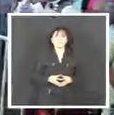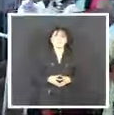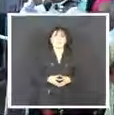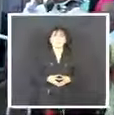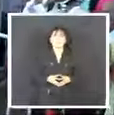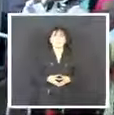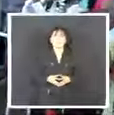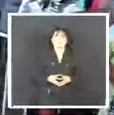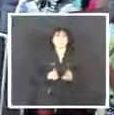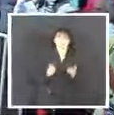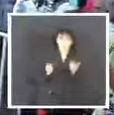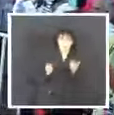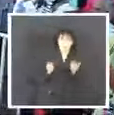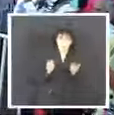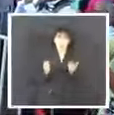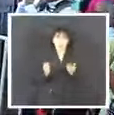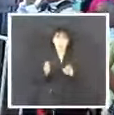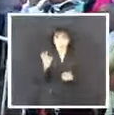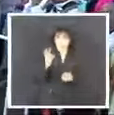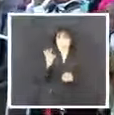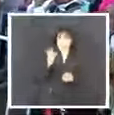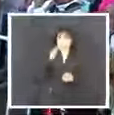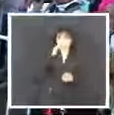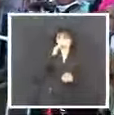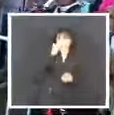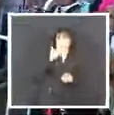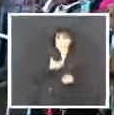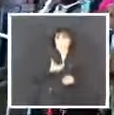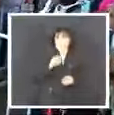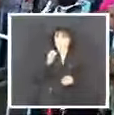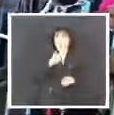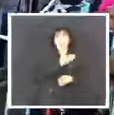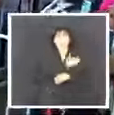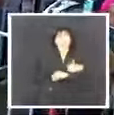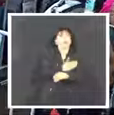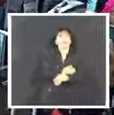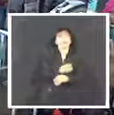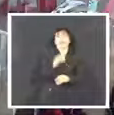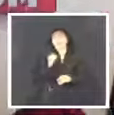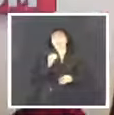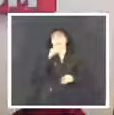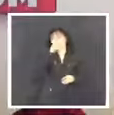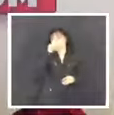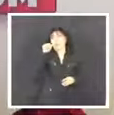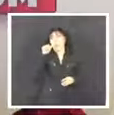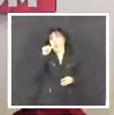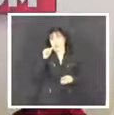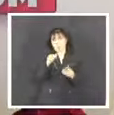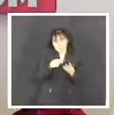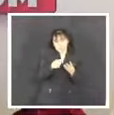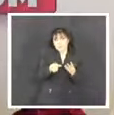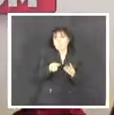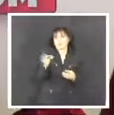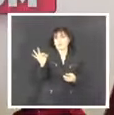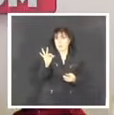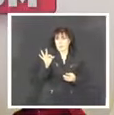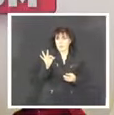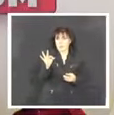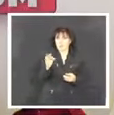Comparado solamente con Lázaro Cárdenas, con Madero, con Juárez. Es realmente un